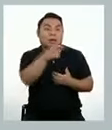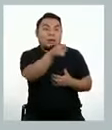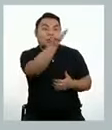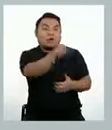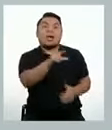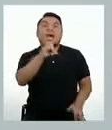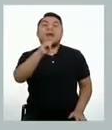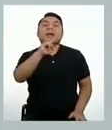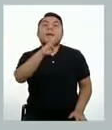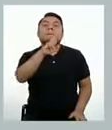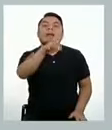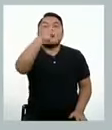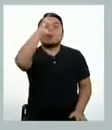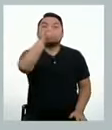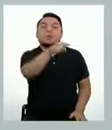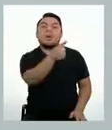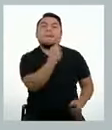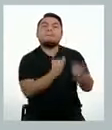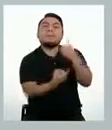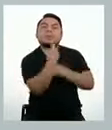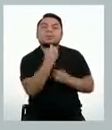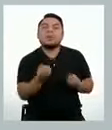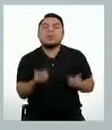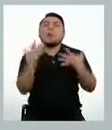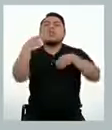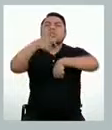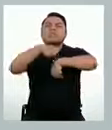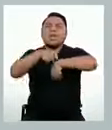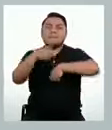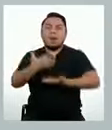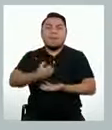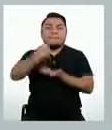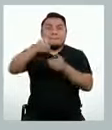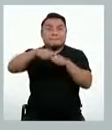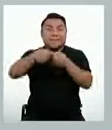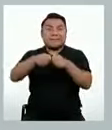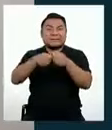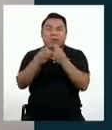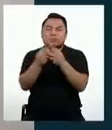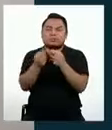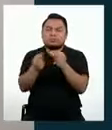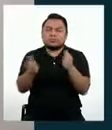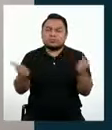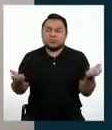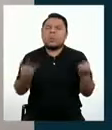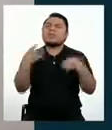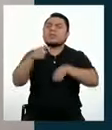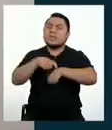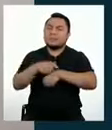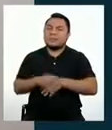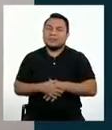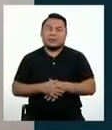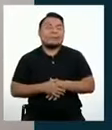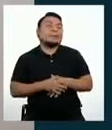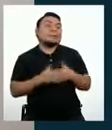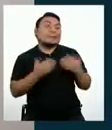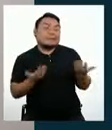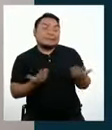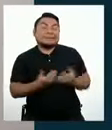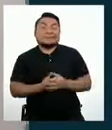Gabriel desde Cusco para preguntarnos cuánto tiempo tarda en descomponerse el plástico. Para entenderlo